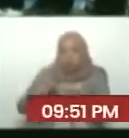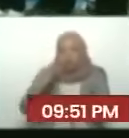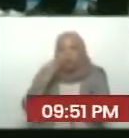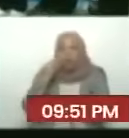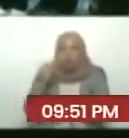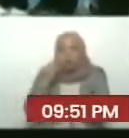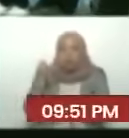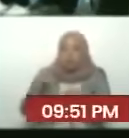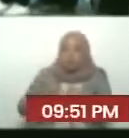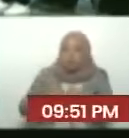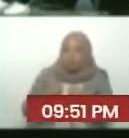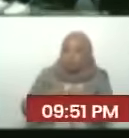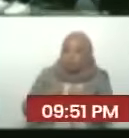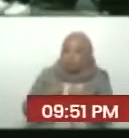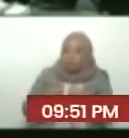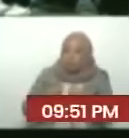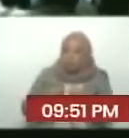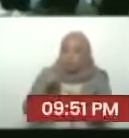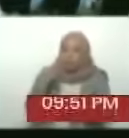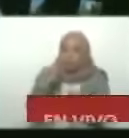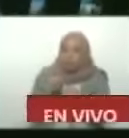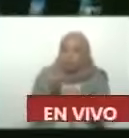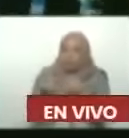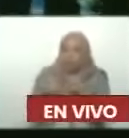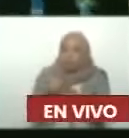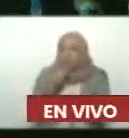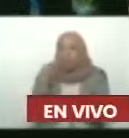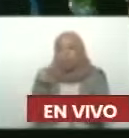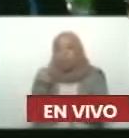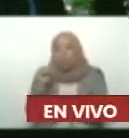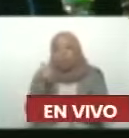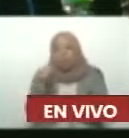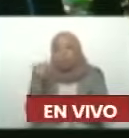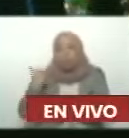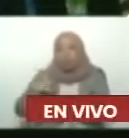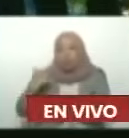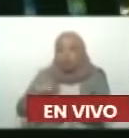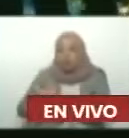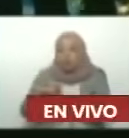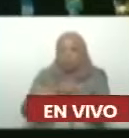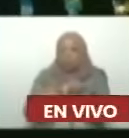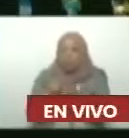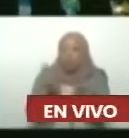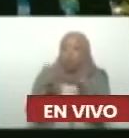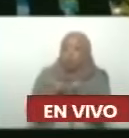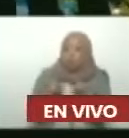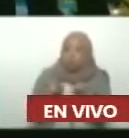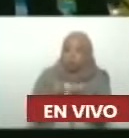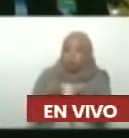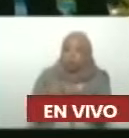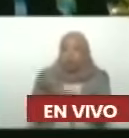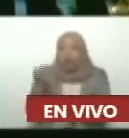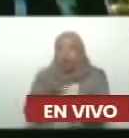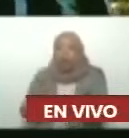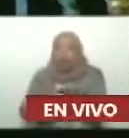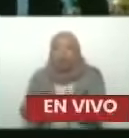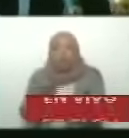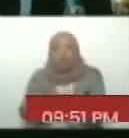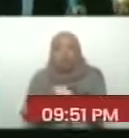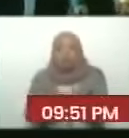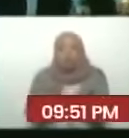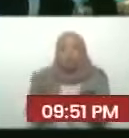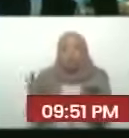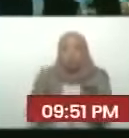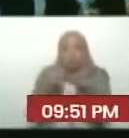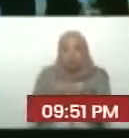experiencia de vida que va a marcar la vida de 10 jóvenes que han venido acá, que han conocido a través de la invitación de, obviamente, de Estela y